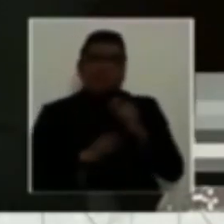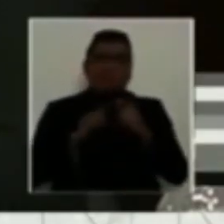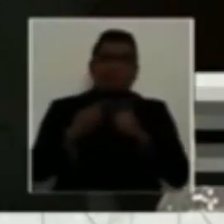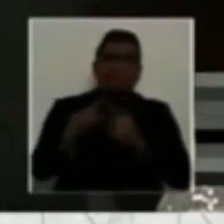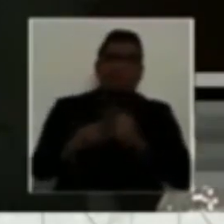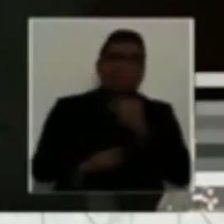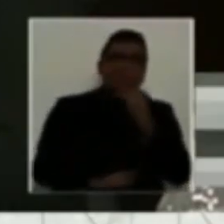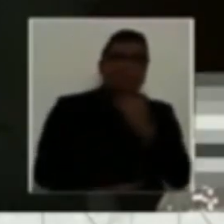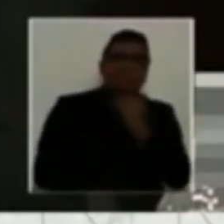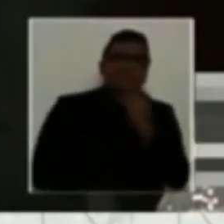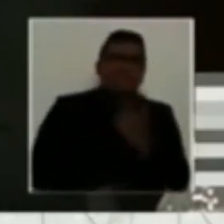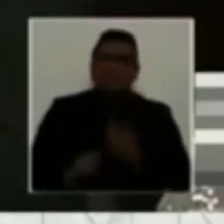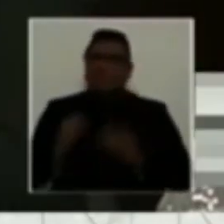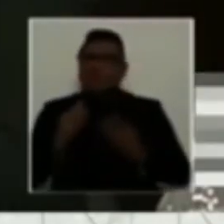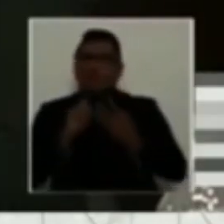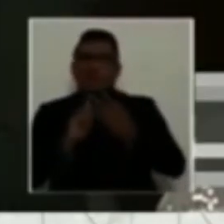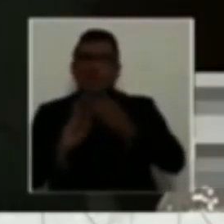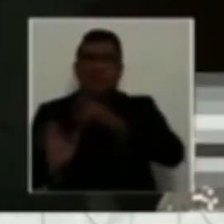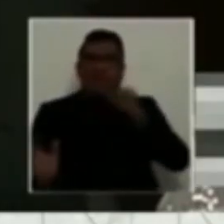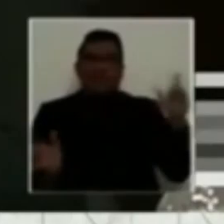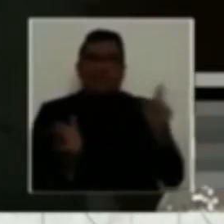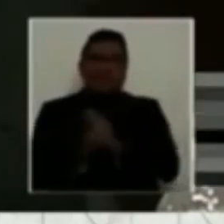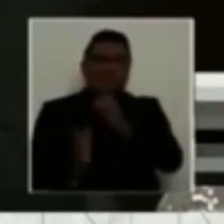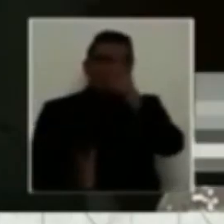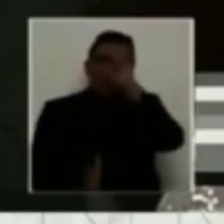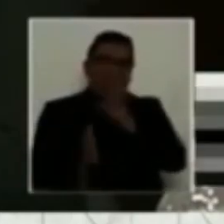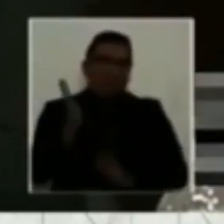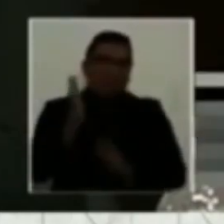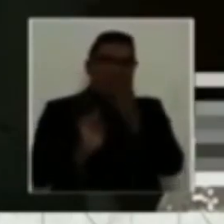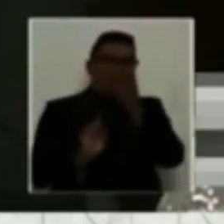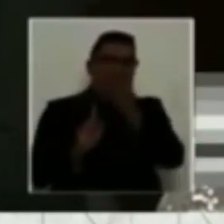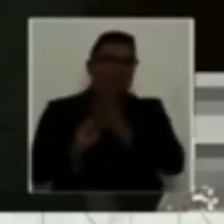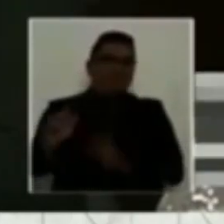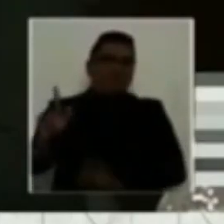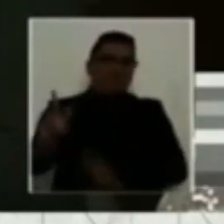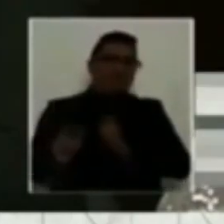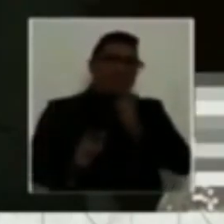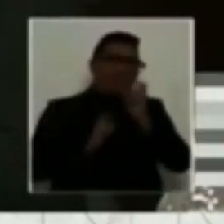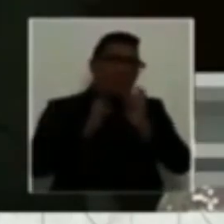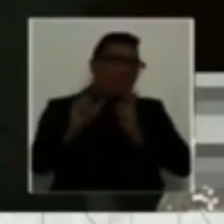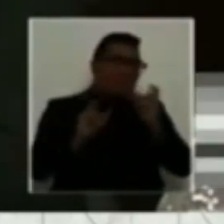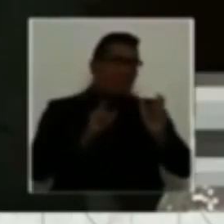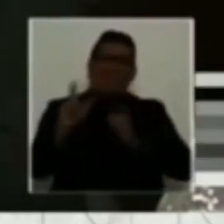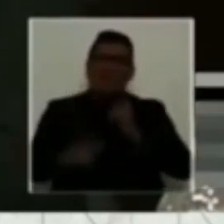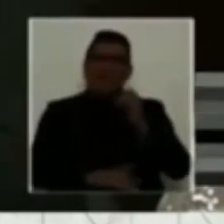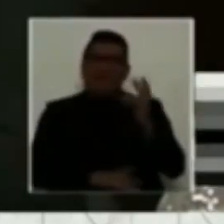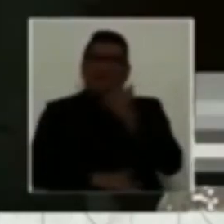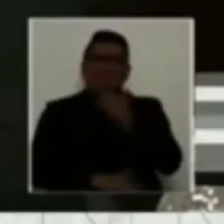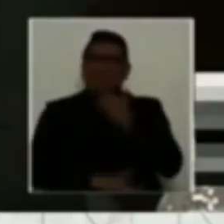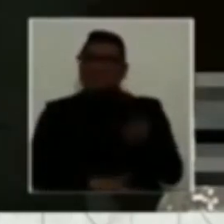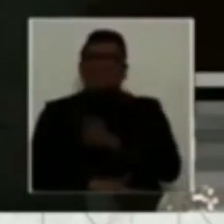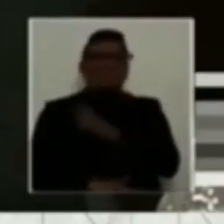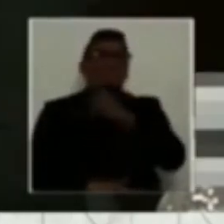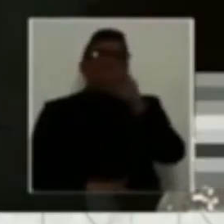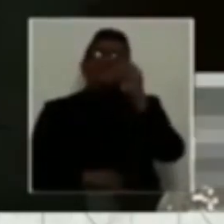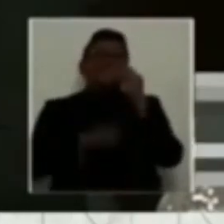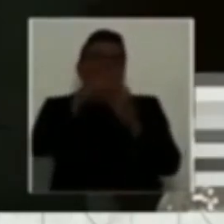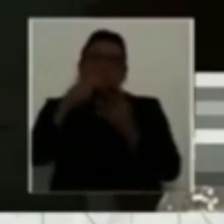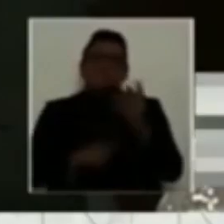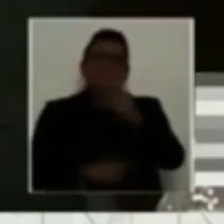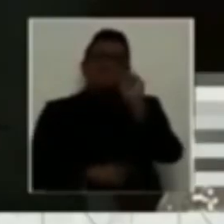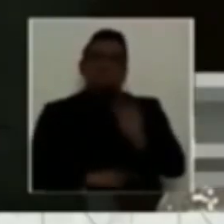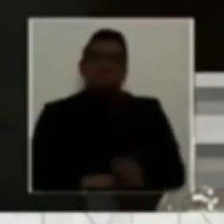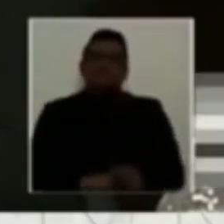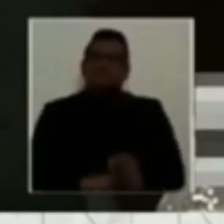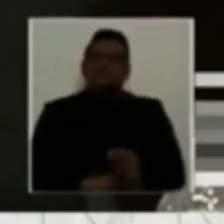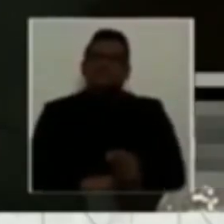la deslegitimación la palabrería inútil usemos cualquiera